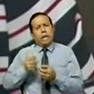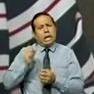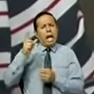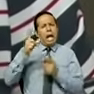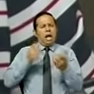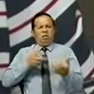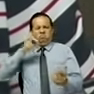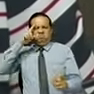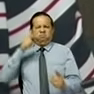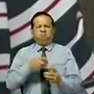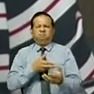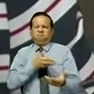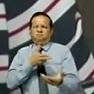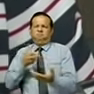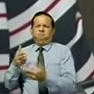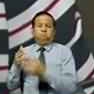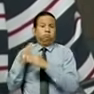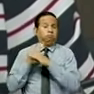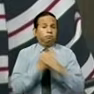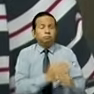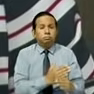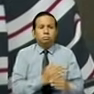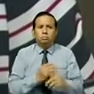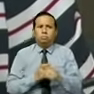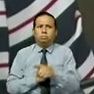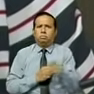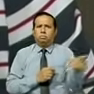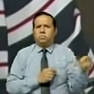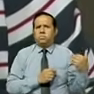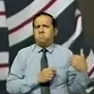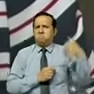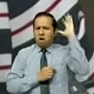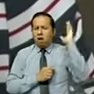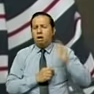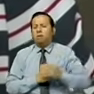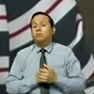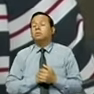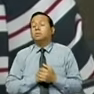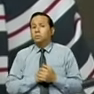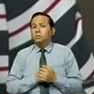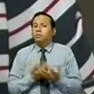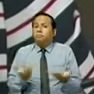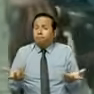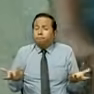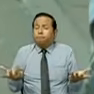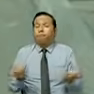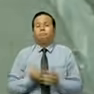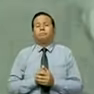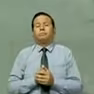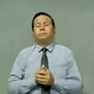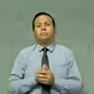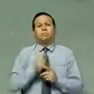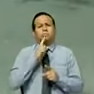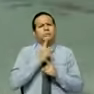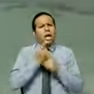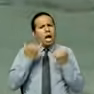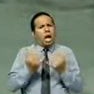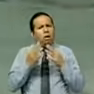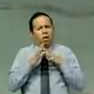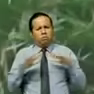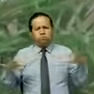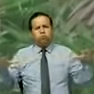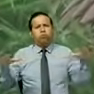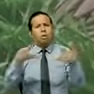calibre que actualmente tienen las organizaciones que se encuentran en nuestro país. El hecho ha generado preocupación